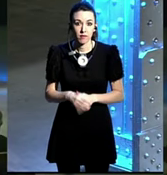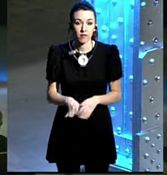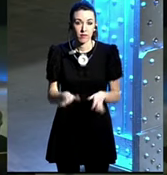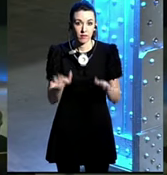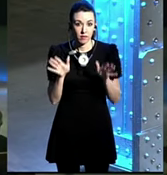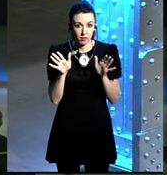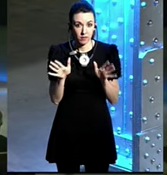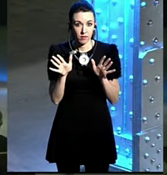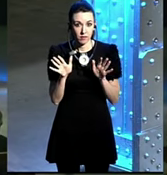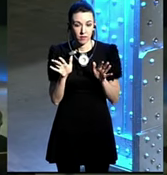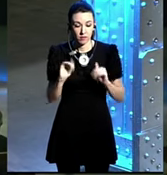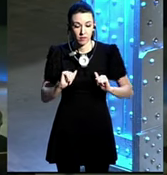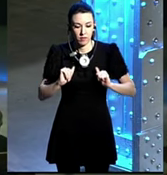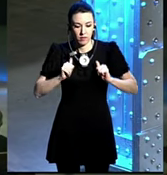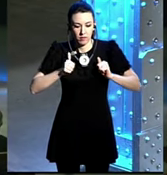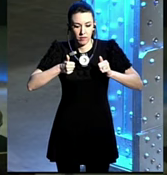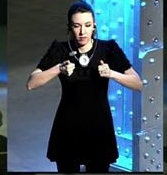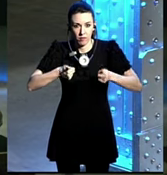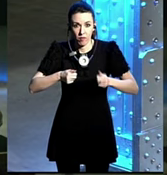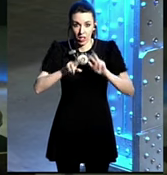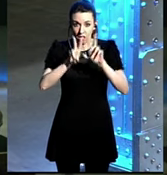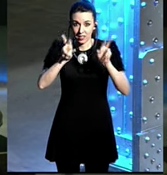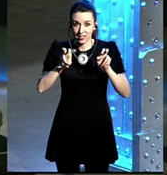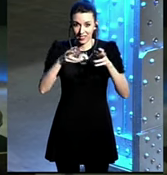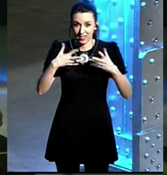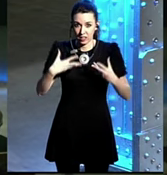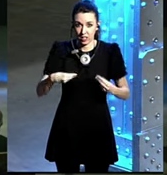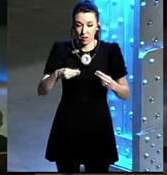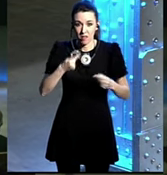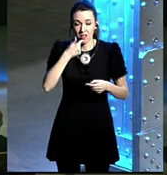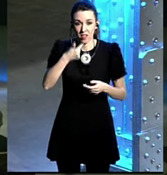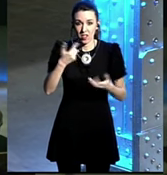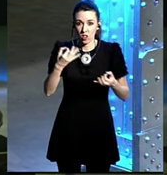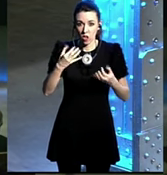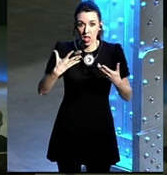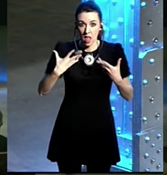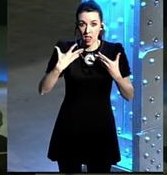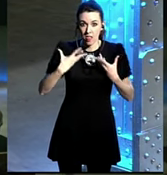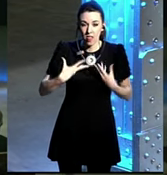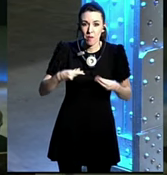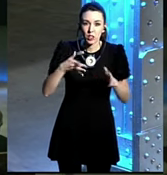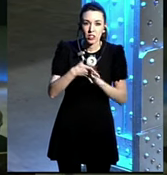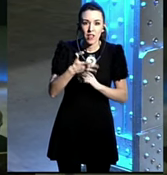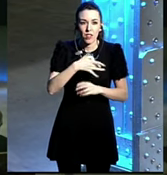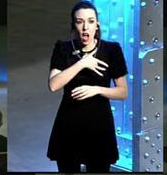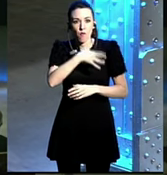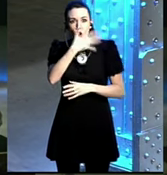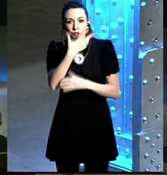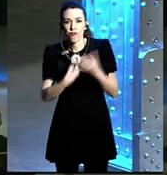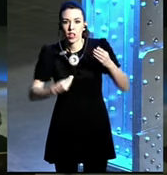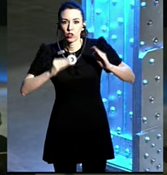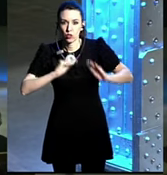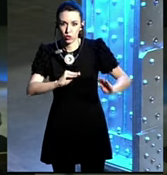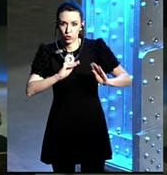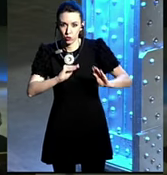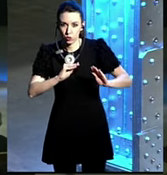Pero comencé el libro sobre la depresión diciendo que la depresión es el fallo del amor. Y cuando